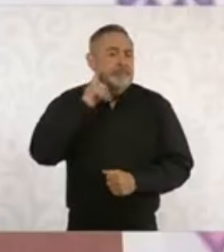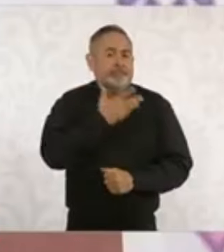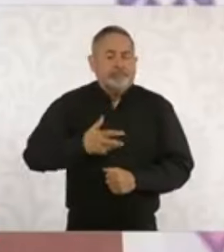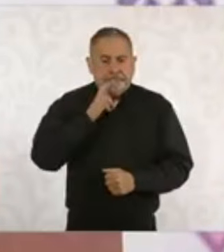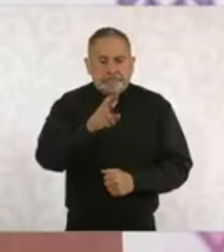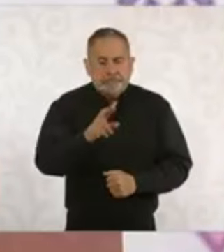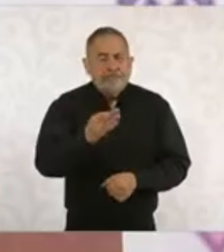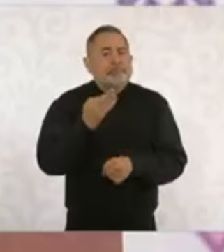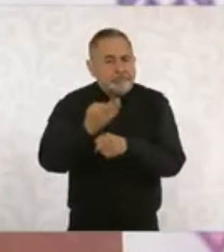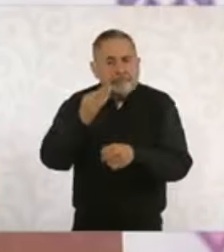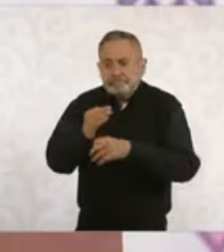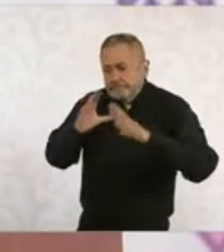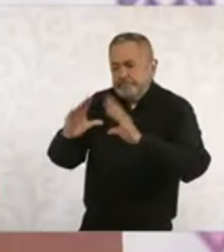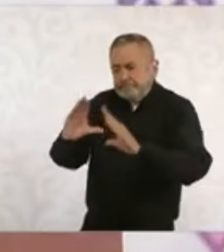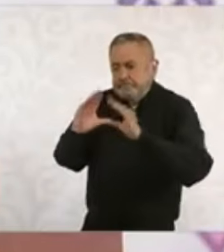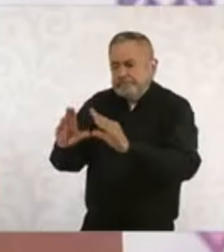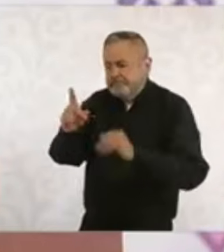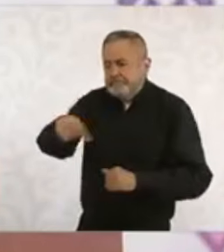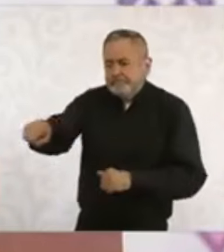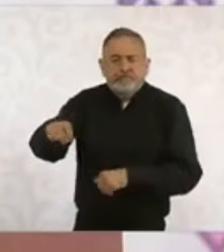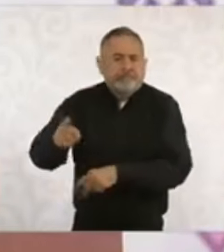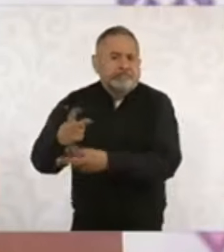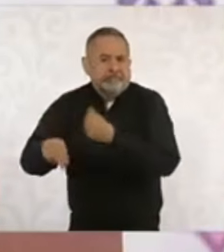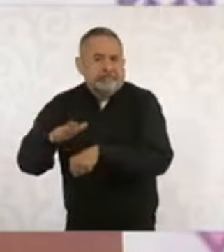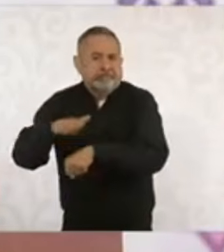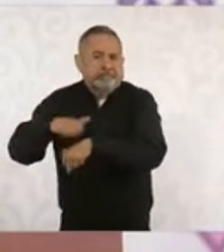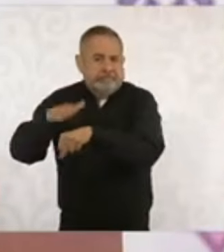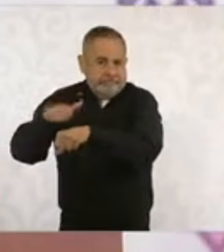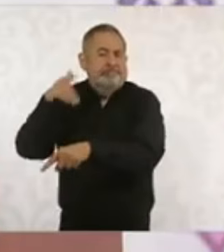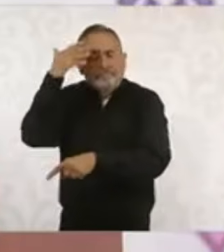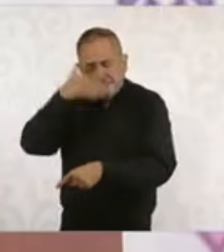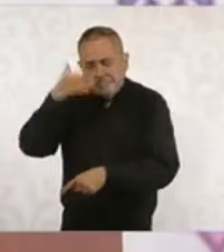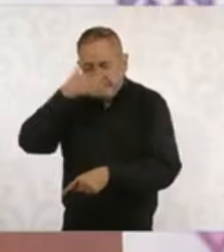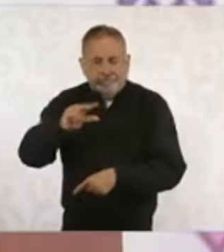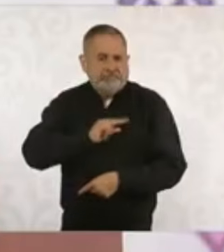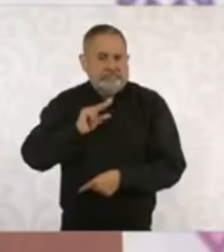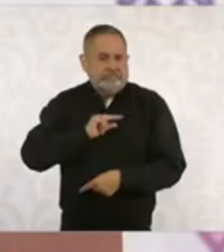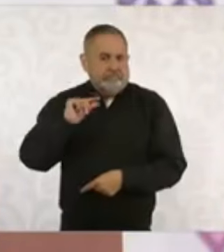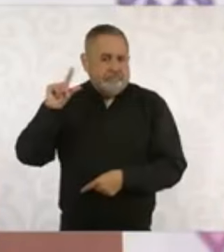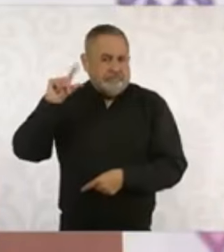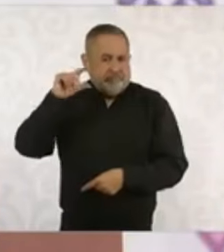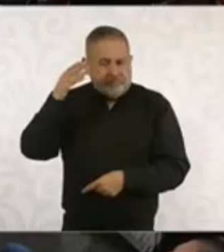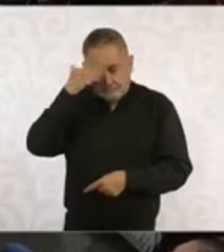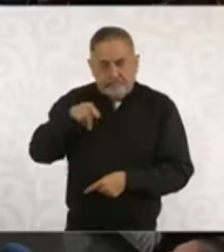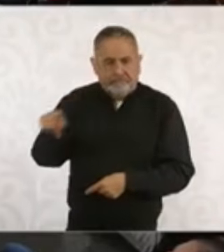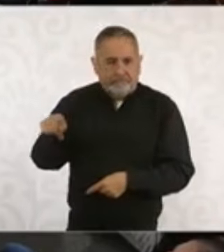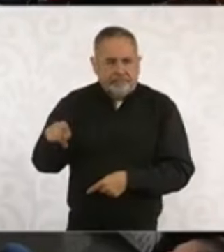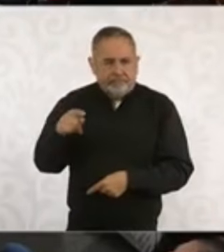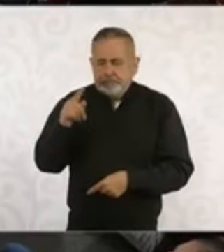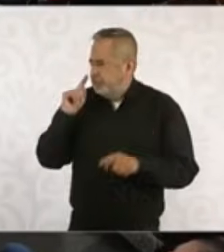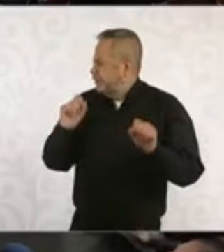hay más especialistas en el país. A ver si pones la gráfica del número de especialistas que se forman.